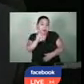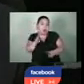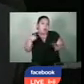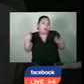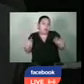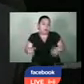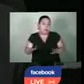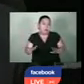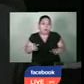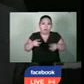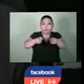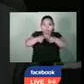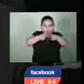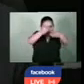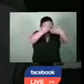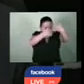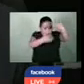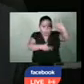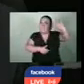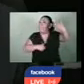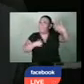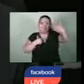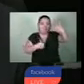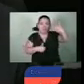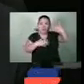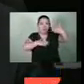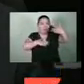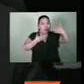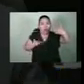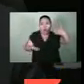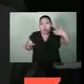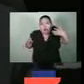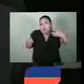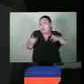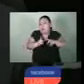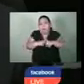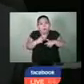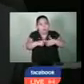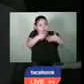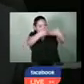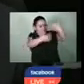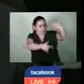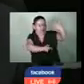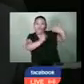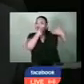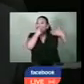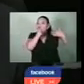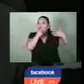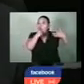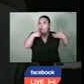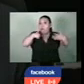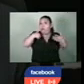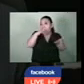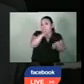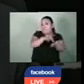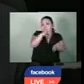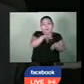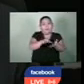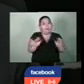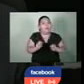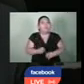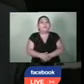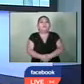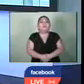había ninguna irregularidad en mi patrimonio y que por tanto no habían indicios de enriquecimiento